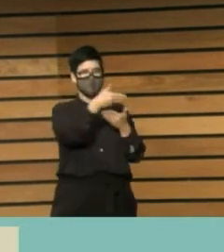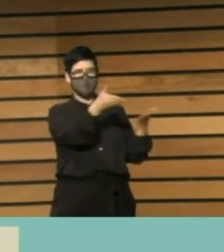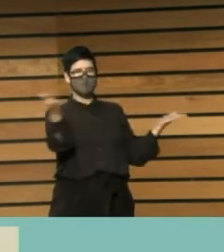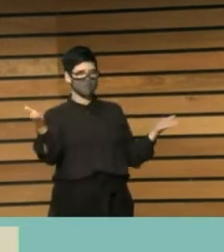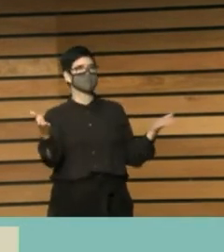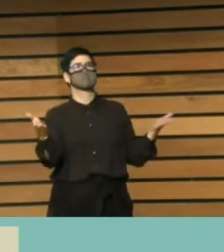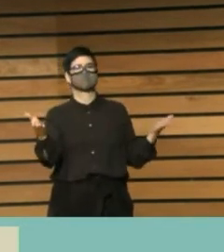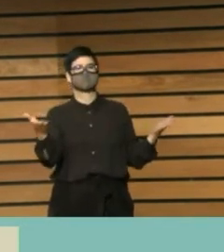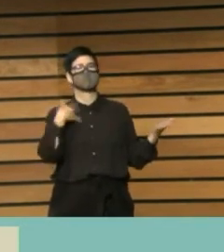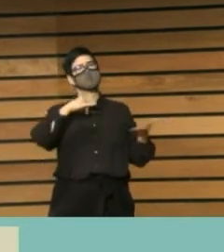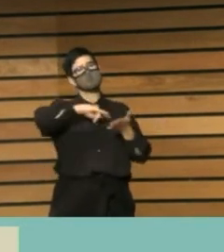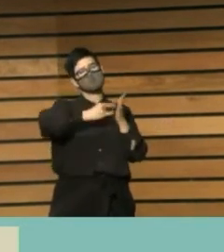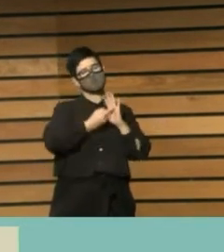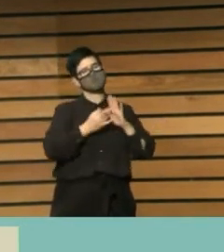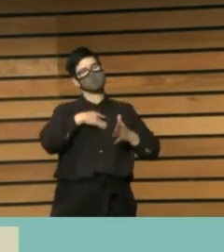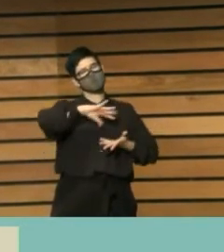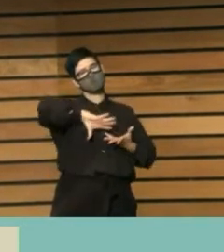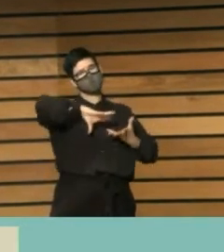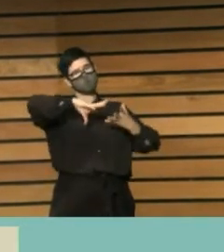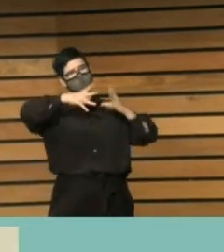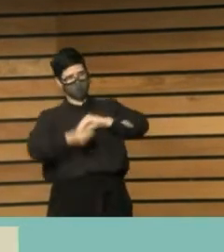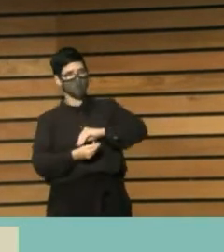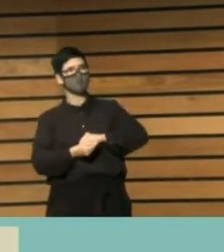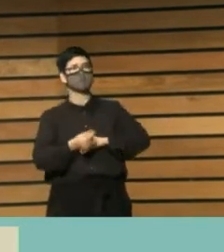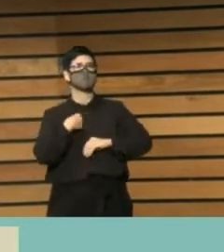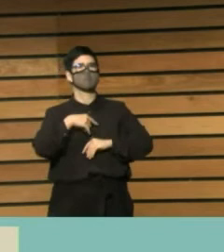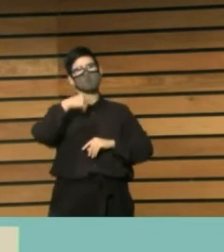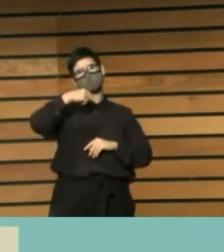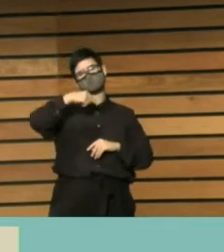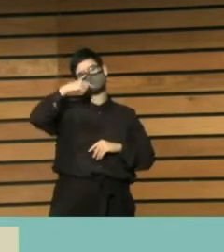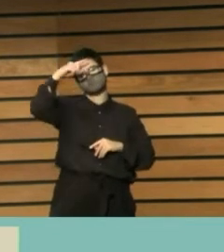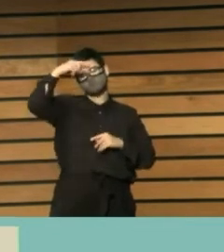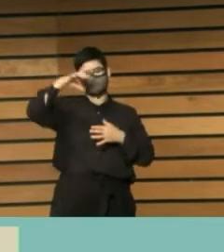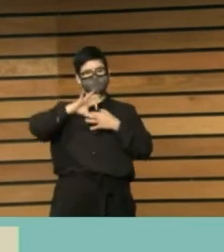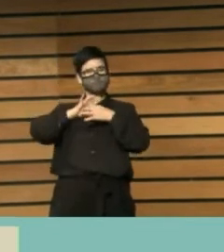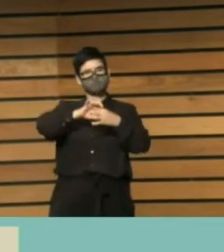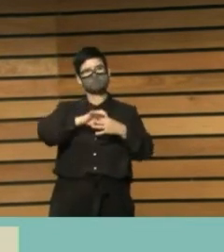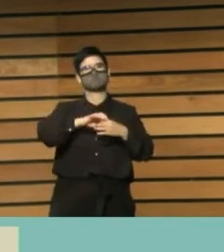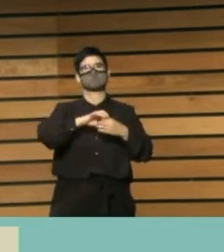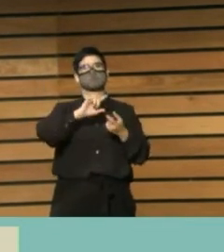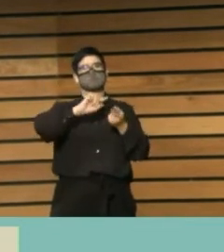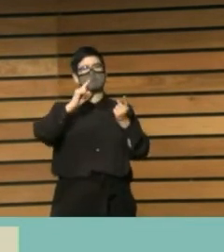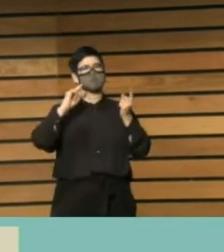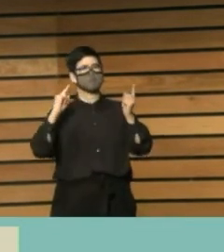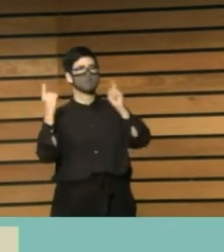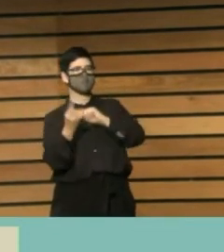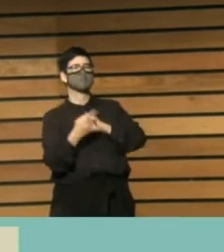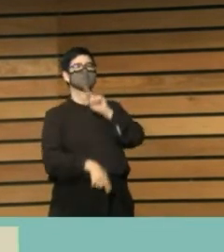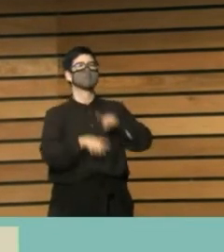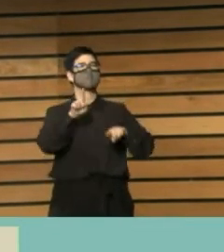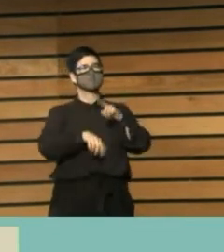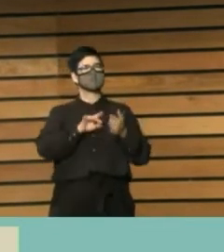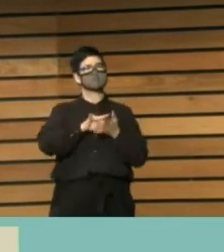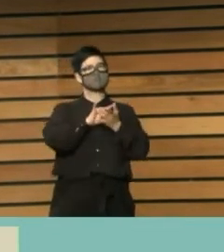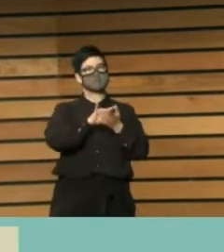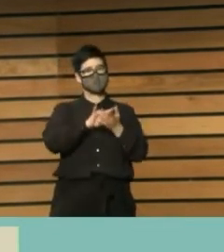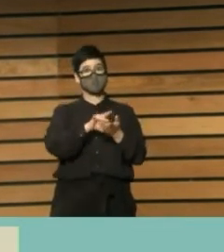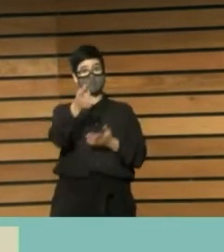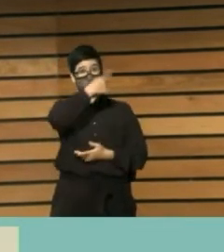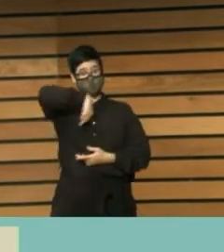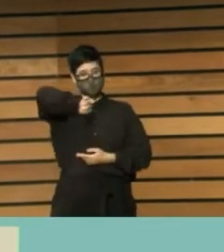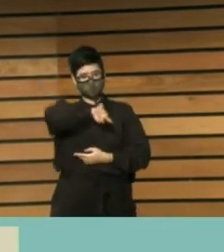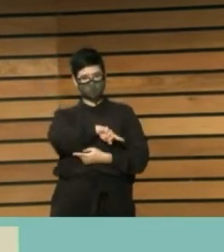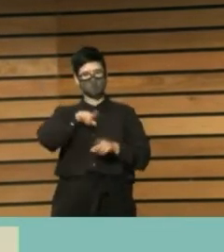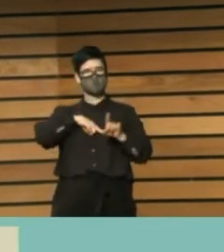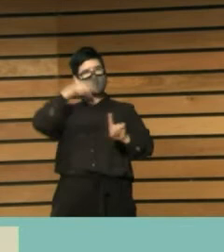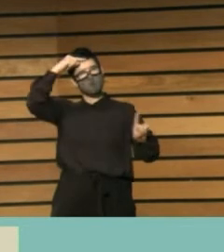iremos adaptando con la actualización de nuestros conocimientos acorde cada vez con las necesidades de servicio, pero nuestra misión, y en